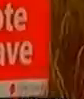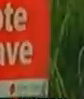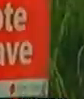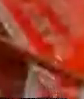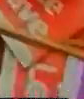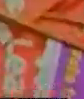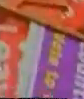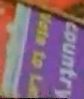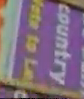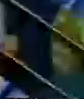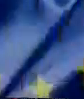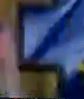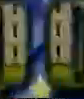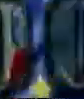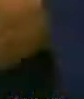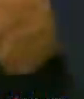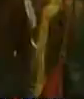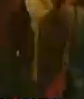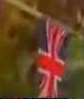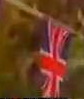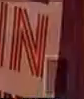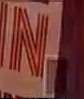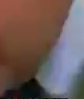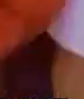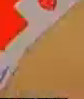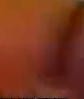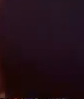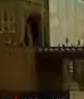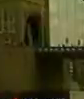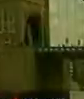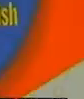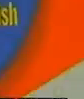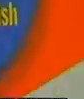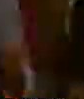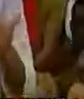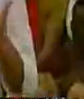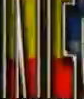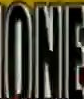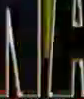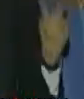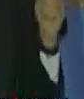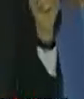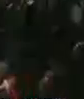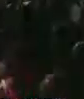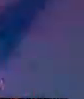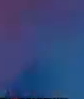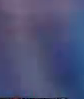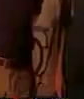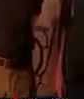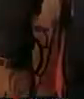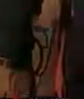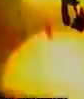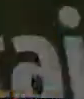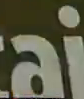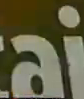Staying in the European Union, the project does not work. El cambio frente al